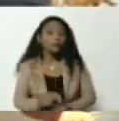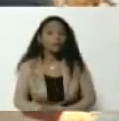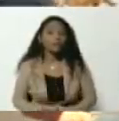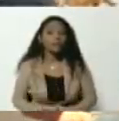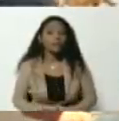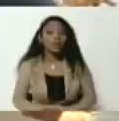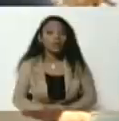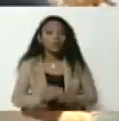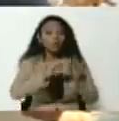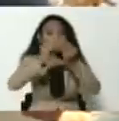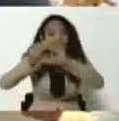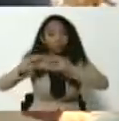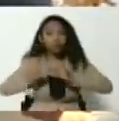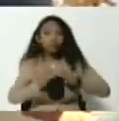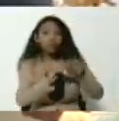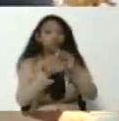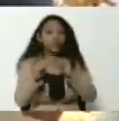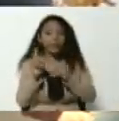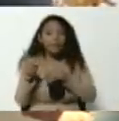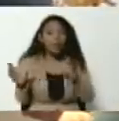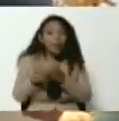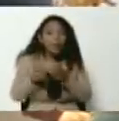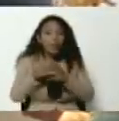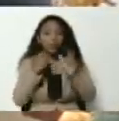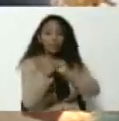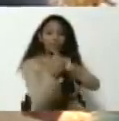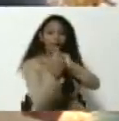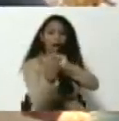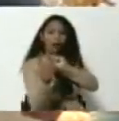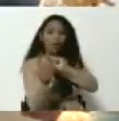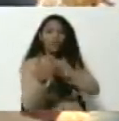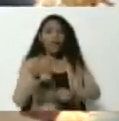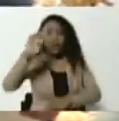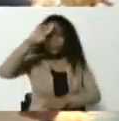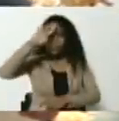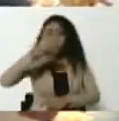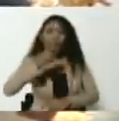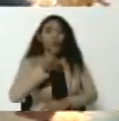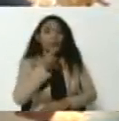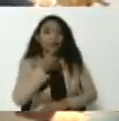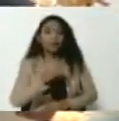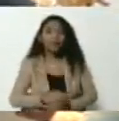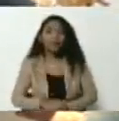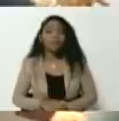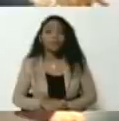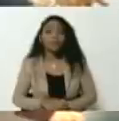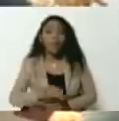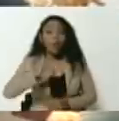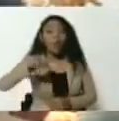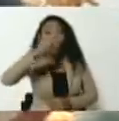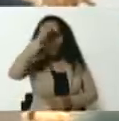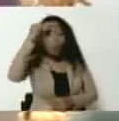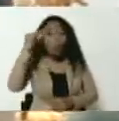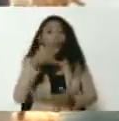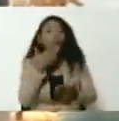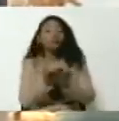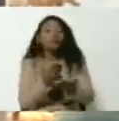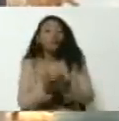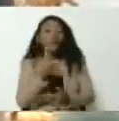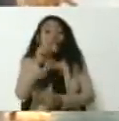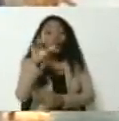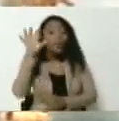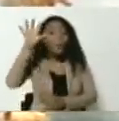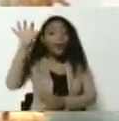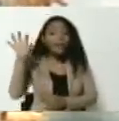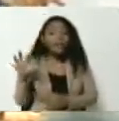Y cuando formábamos parte de la Comisión de Diálogo de República Dominicana, Julio Borges propone que uno de los